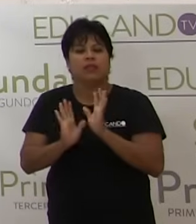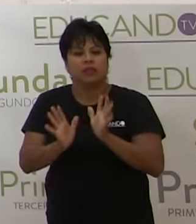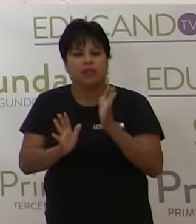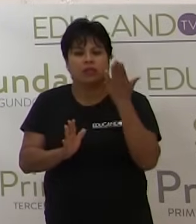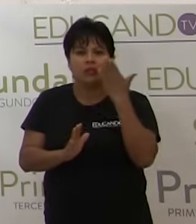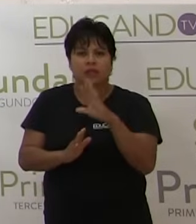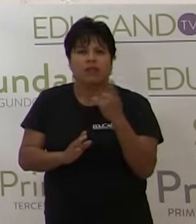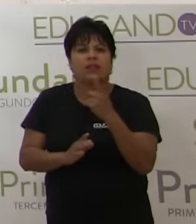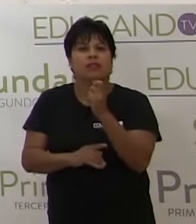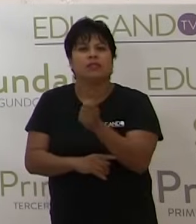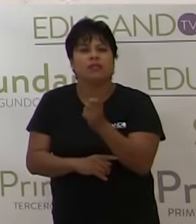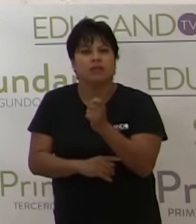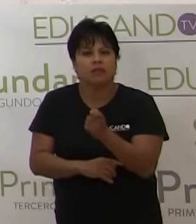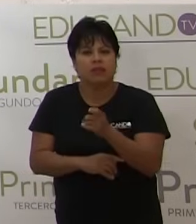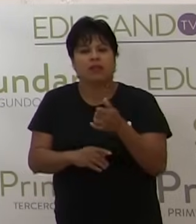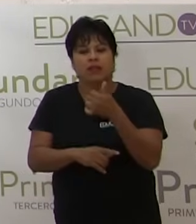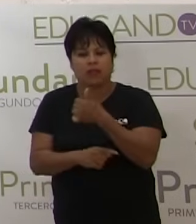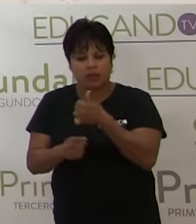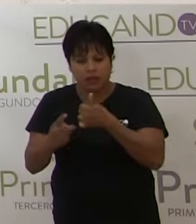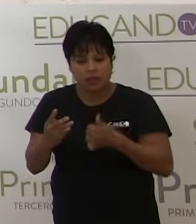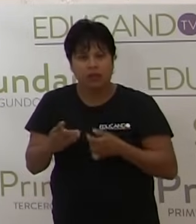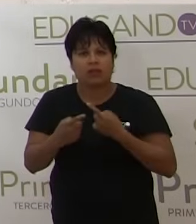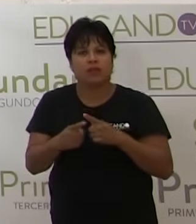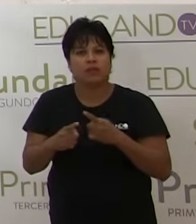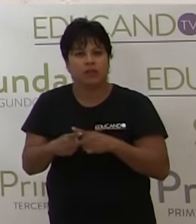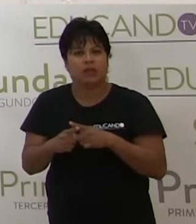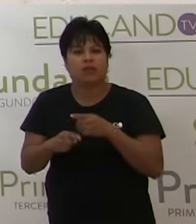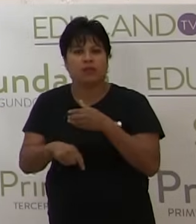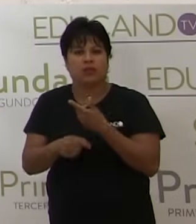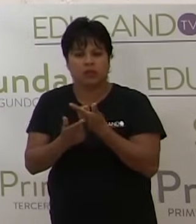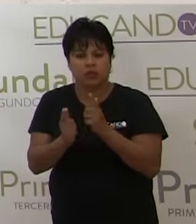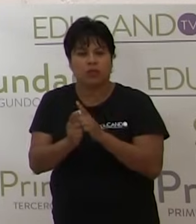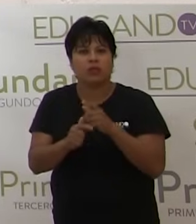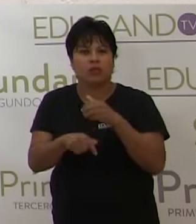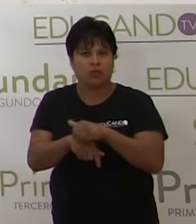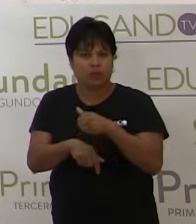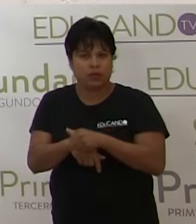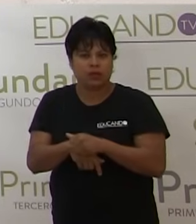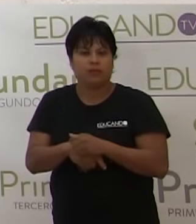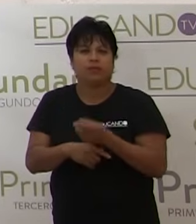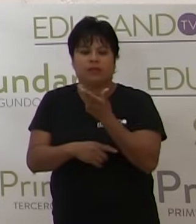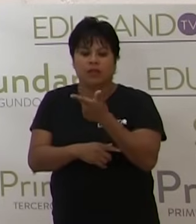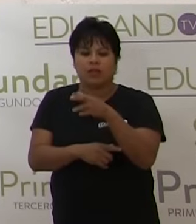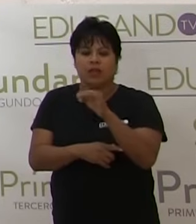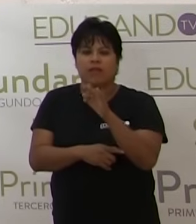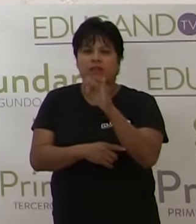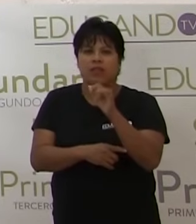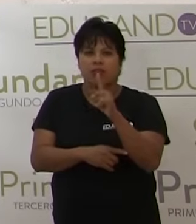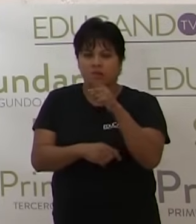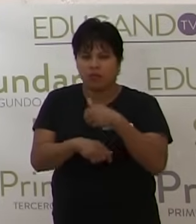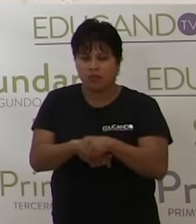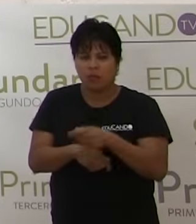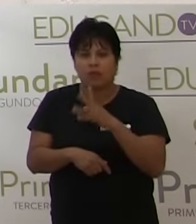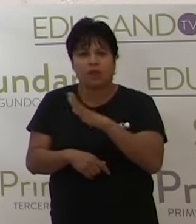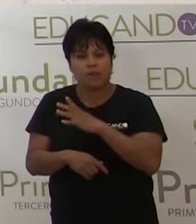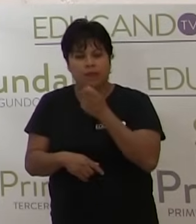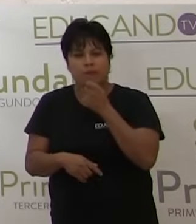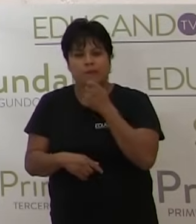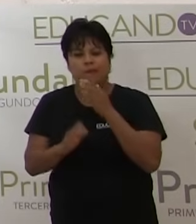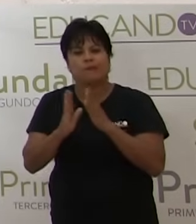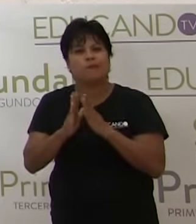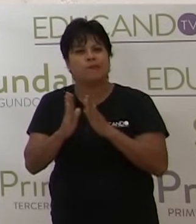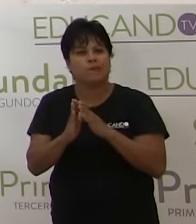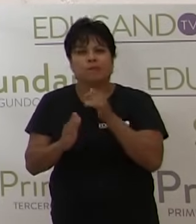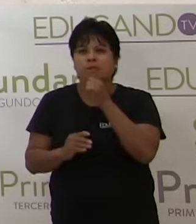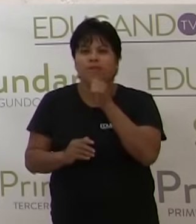saben Qué significa cada representación gráfica de un número la grafía de cada número pero habrá niños en casa que